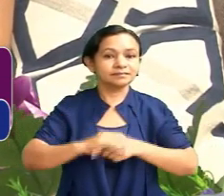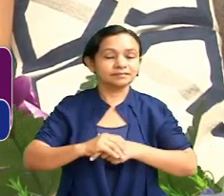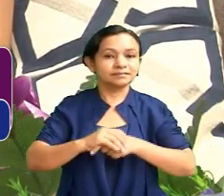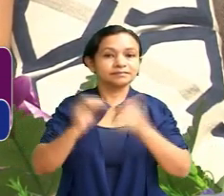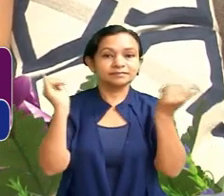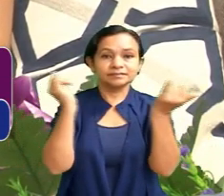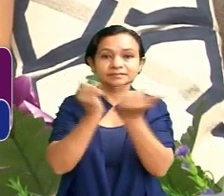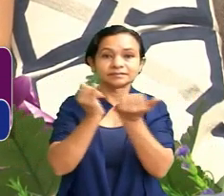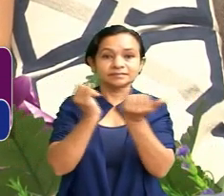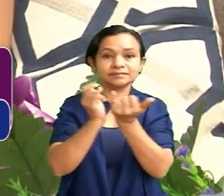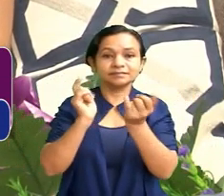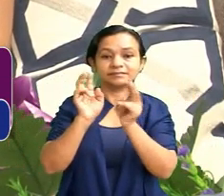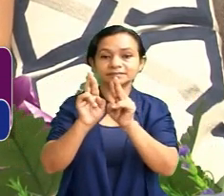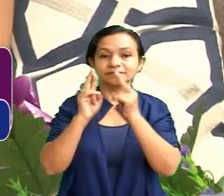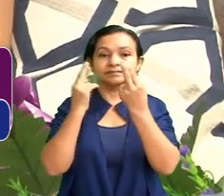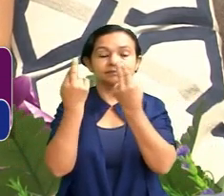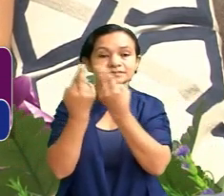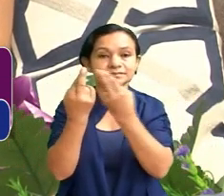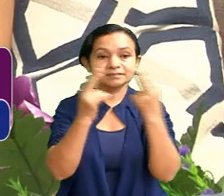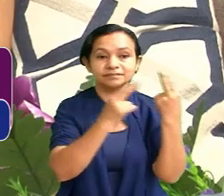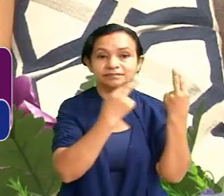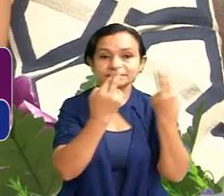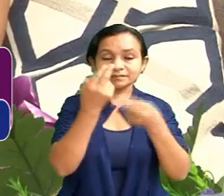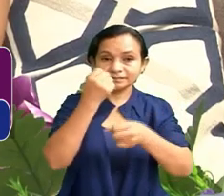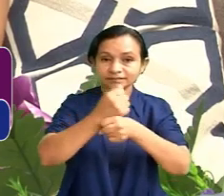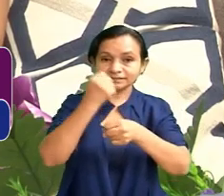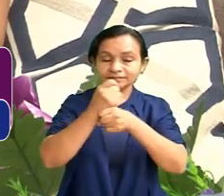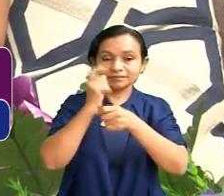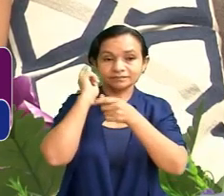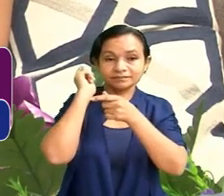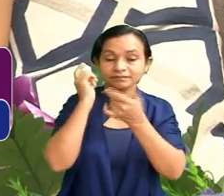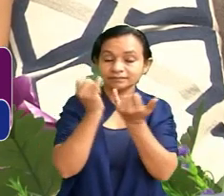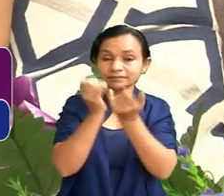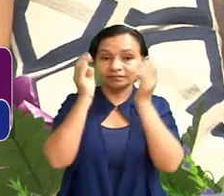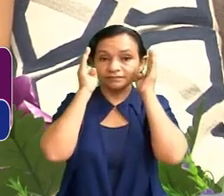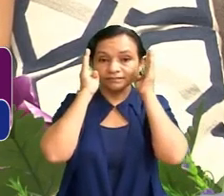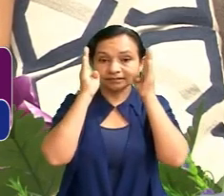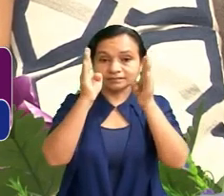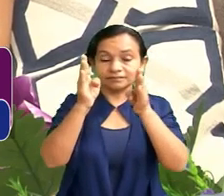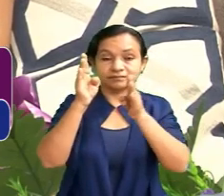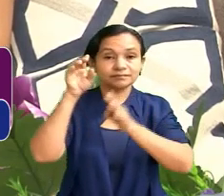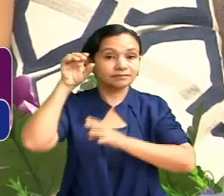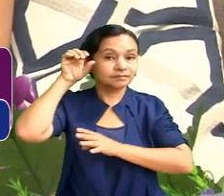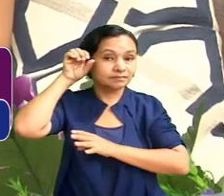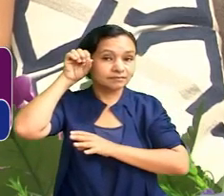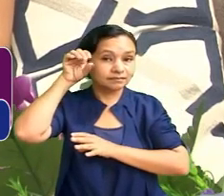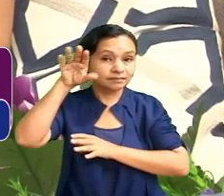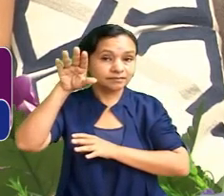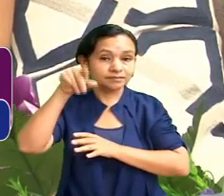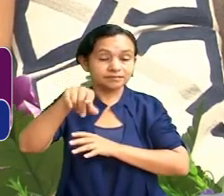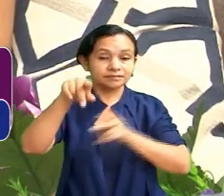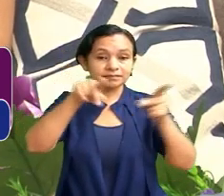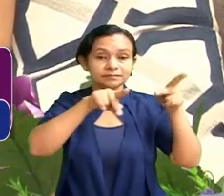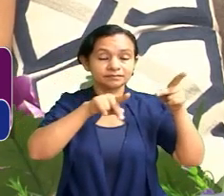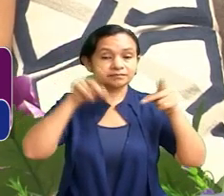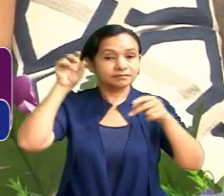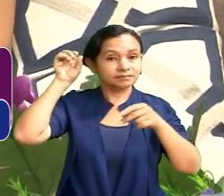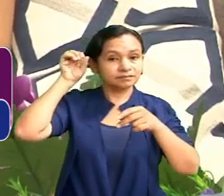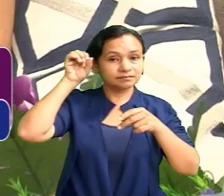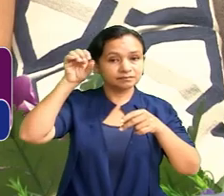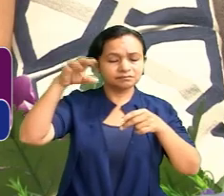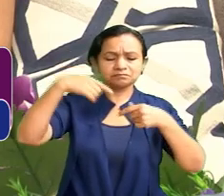también hay reuniones de trabajo con el sector de prestadores de servicio turístico para sesiones donde los prestadores de servicios turísticos